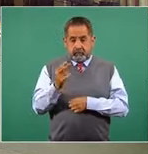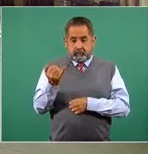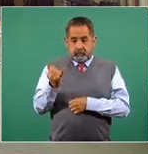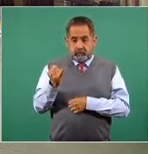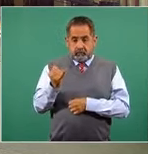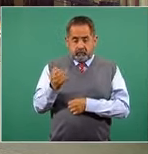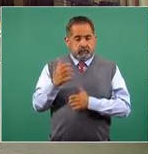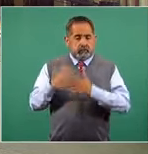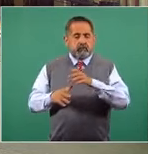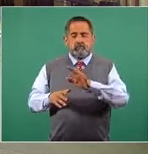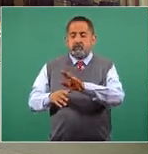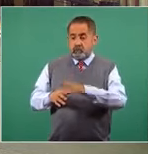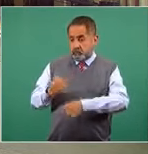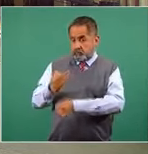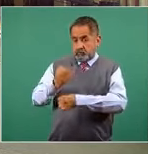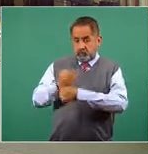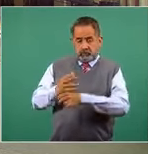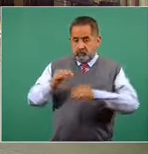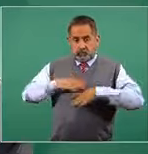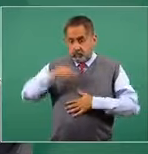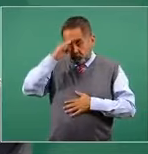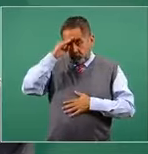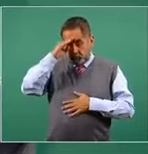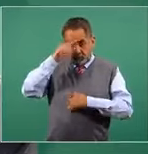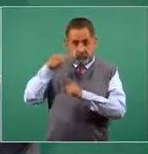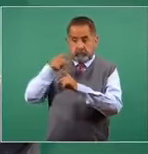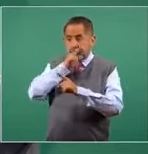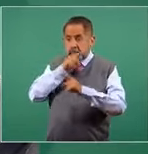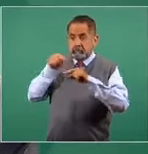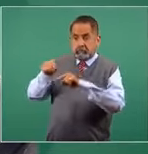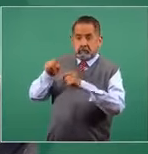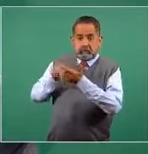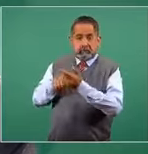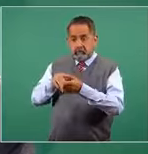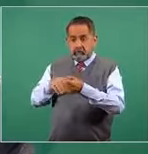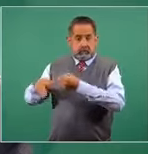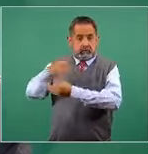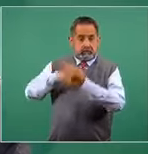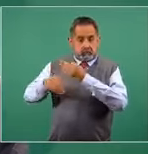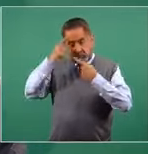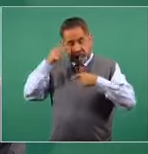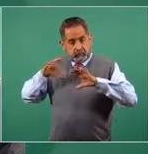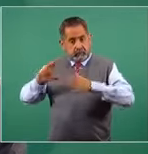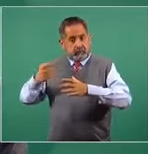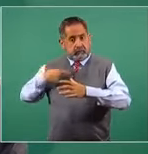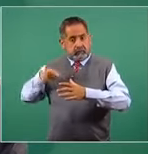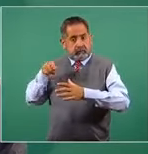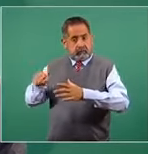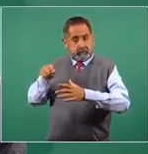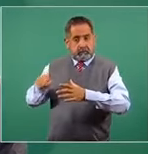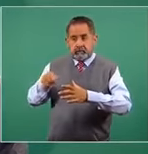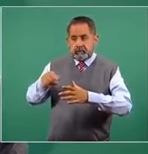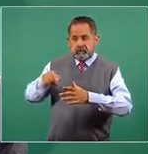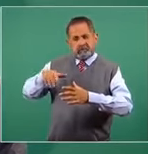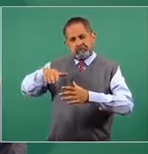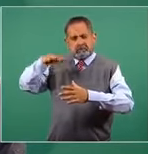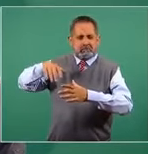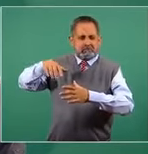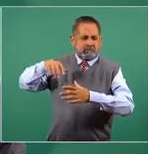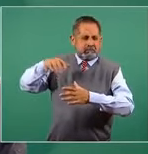Sí. No, me refiero, en este momento no tenemos preocupación de que la cobertura o la proporción de personas adultas